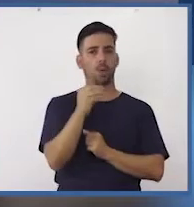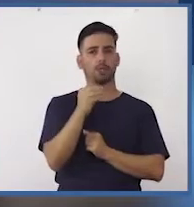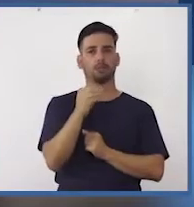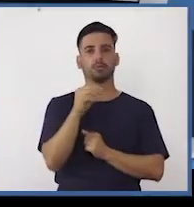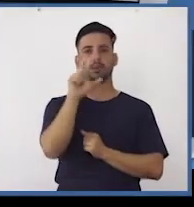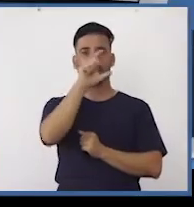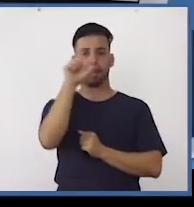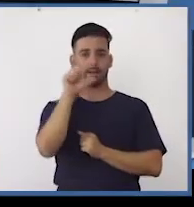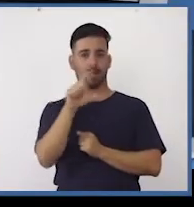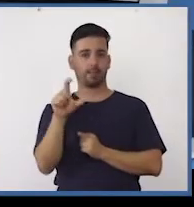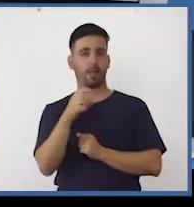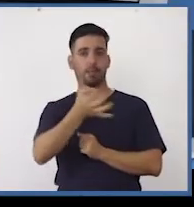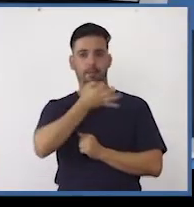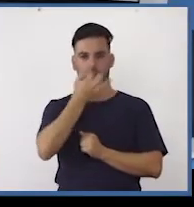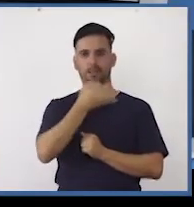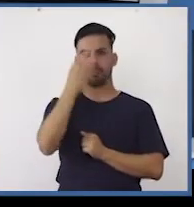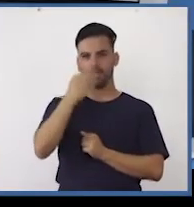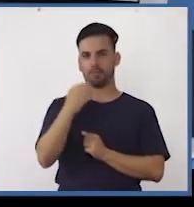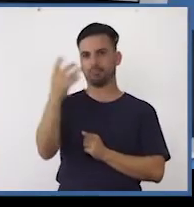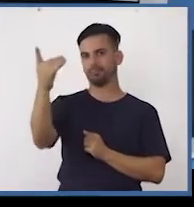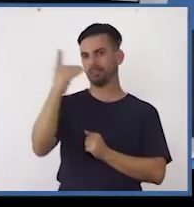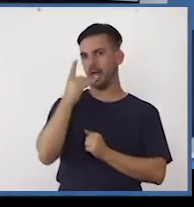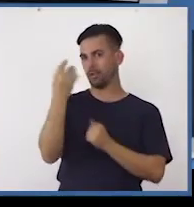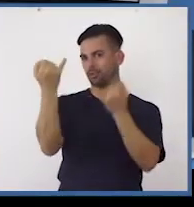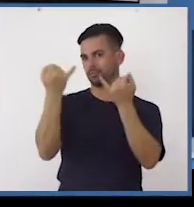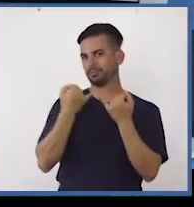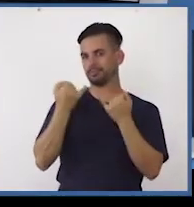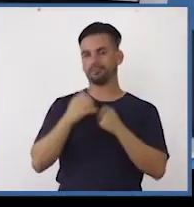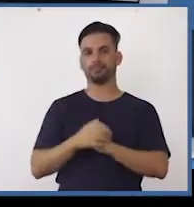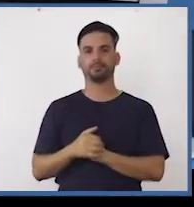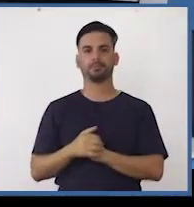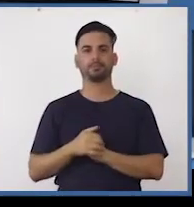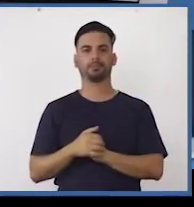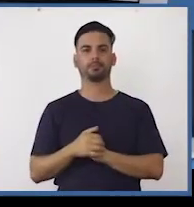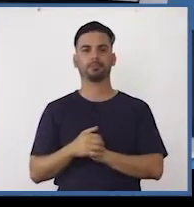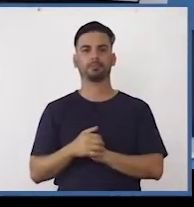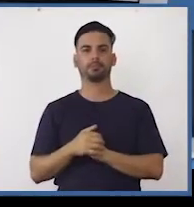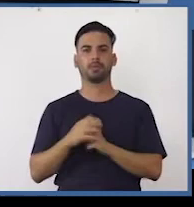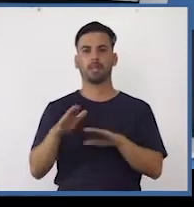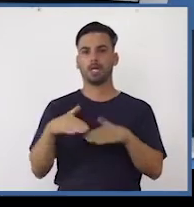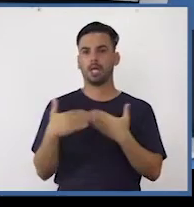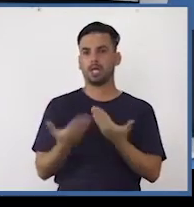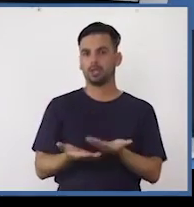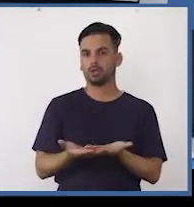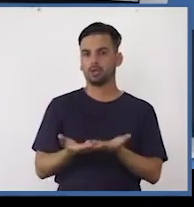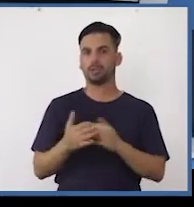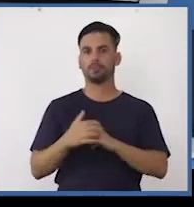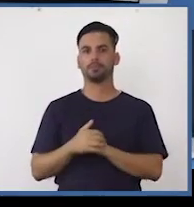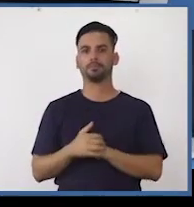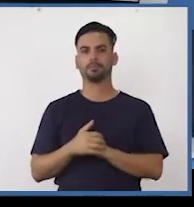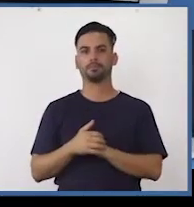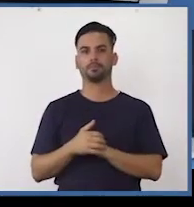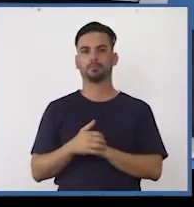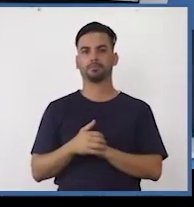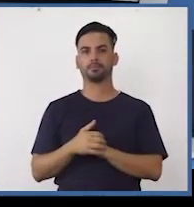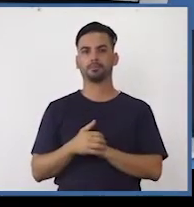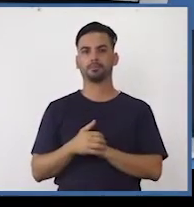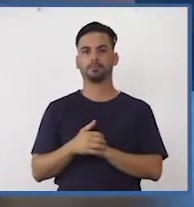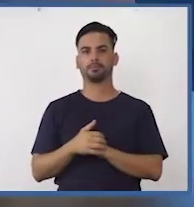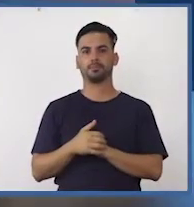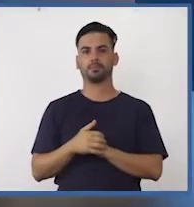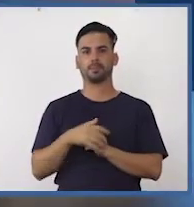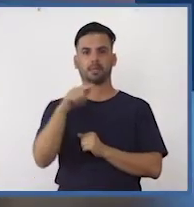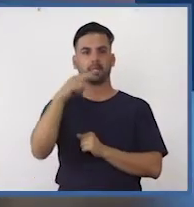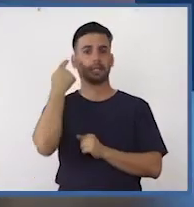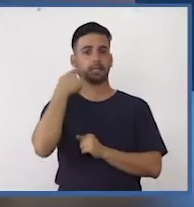agua, de la otra parte del ejercicio donde me piden calcular la longitud de onda para los valores iguales en el aire y en el agua, lo puedan hacer en su casa de